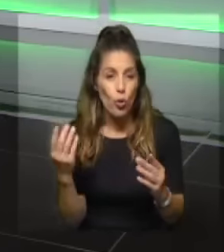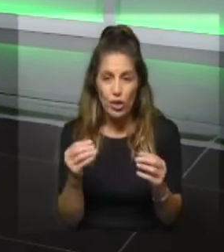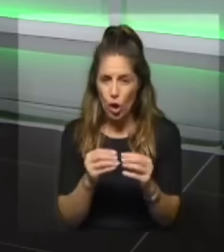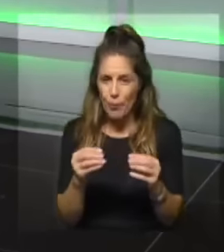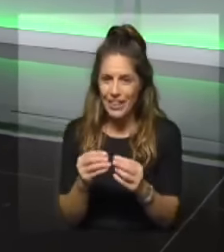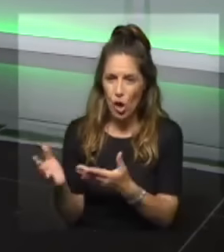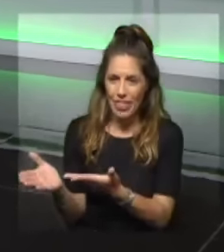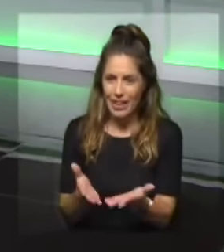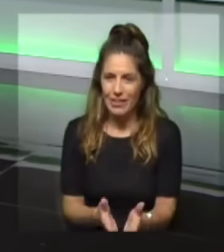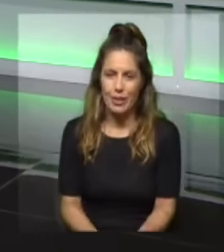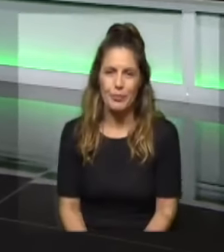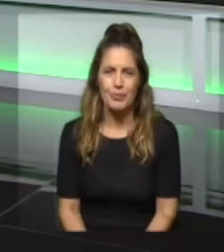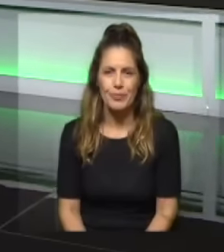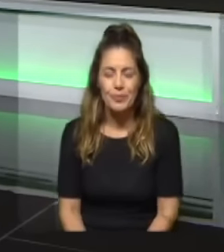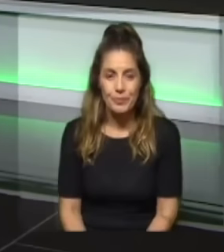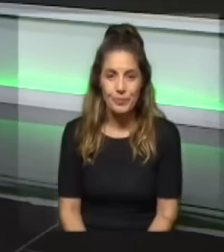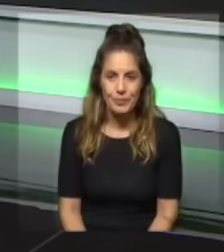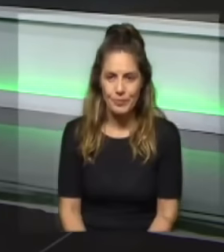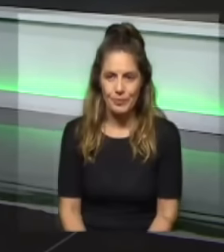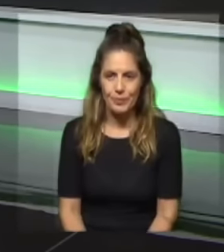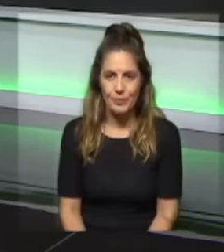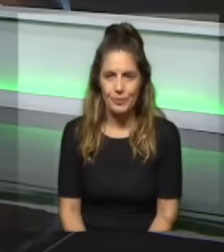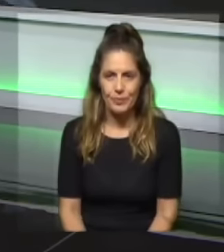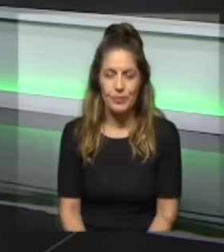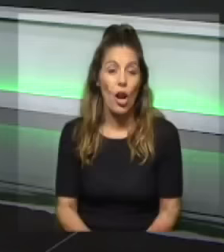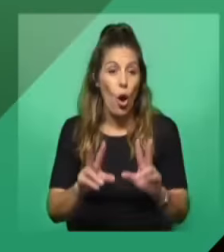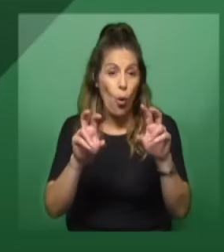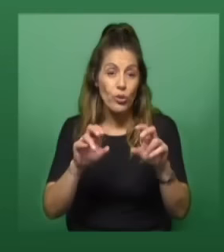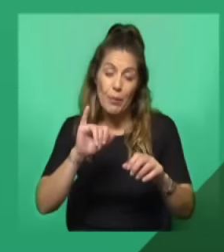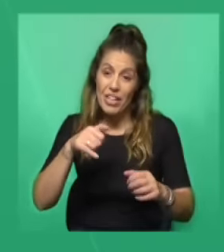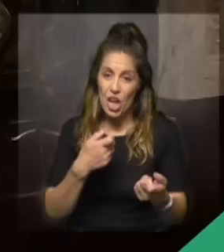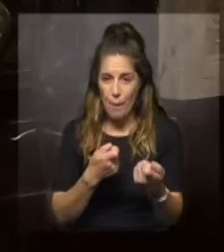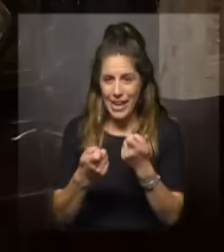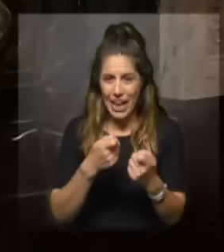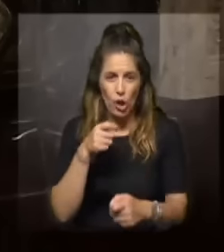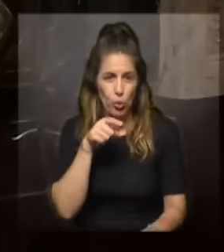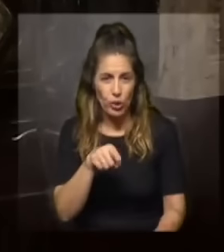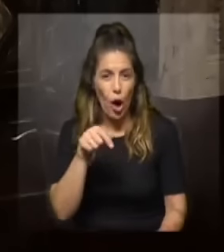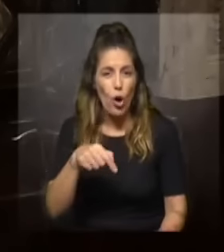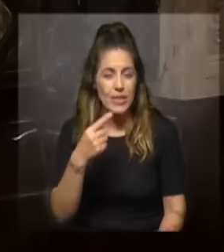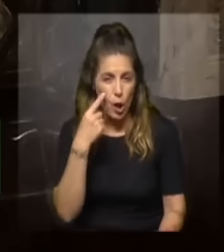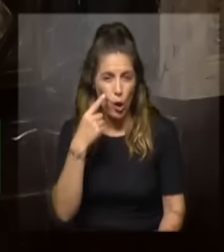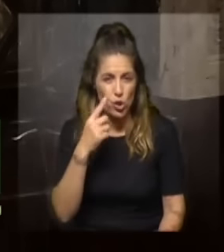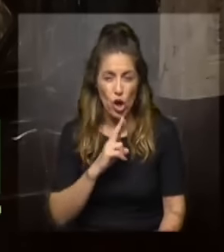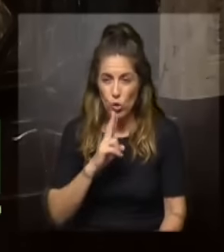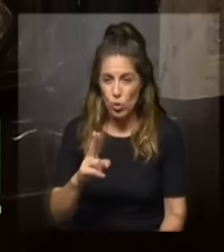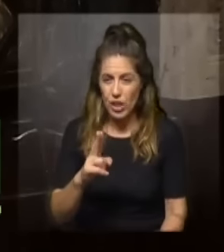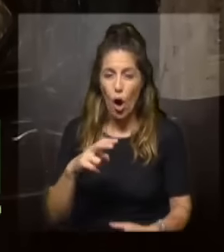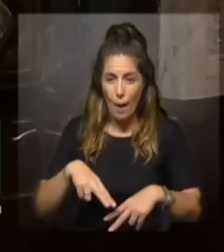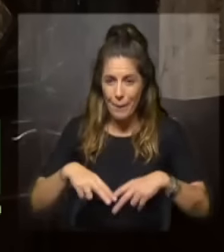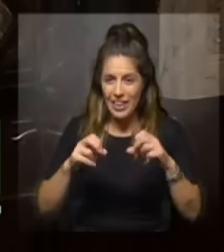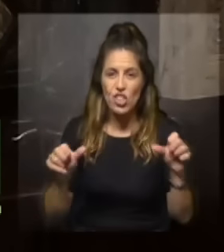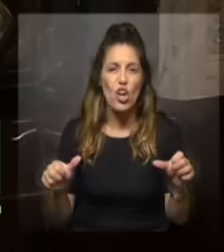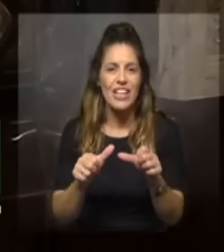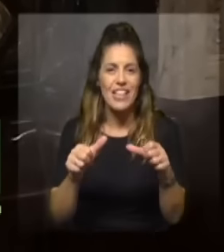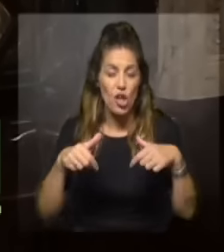adelante Diego Así es compañeros bueno era un tema que ya venían manejando ustedes hoy se conoció elado de la investiga interna